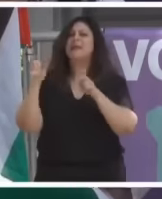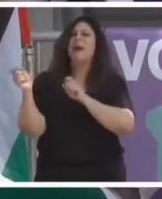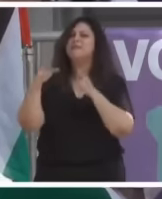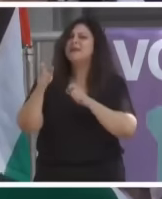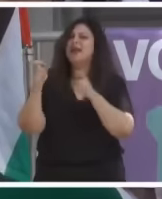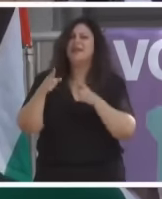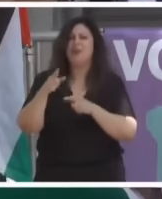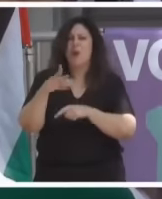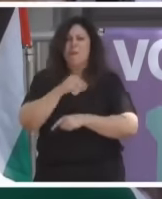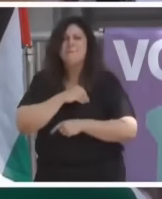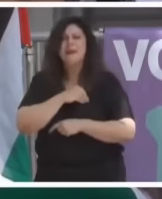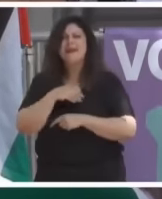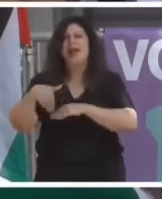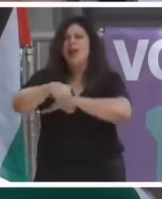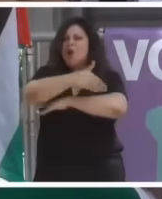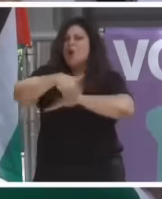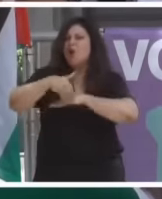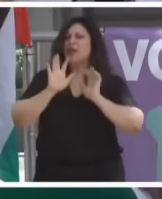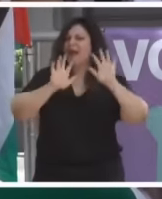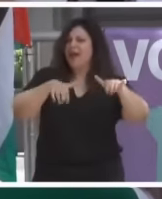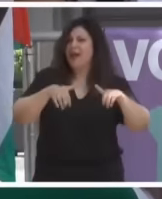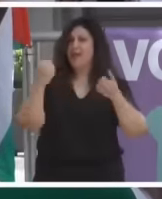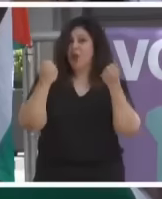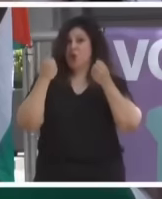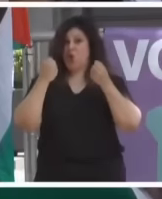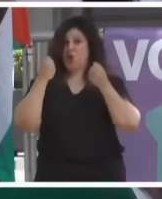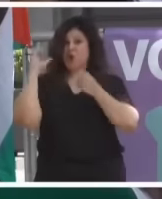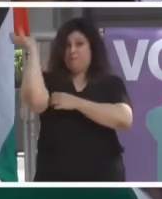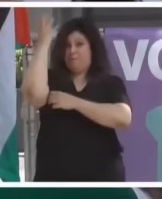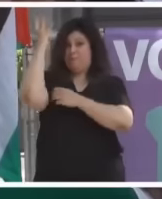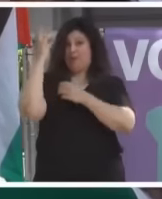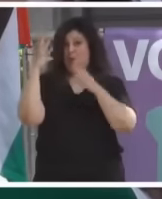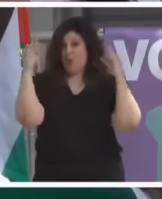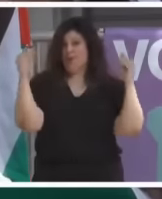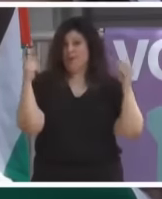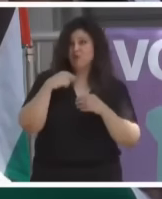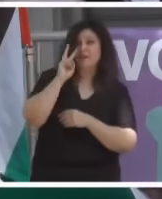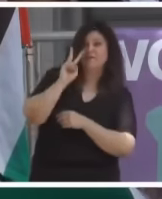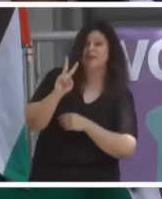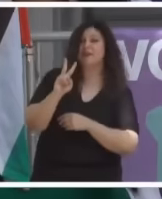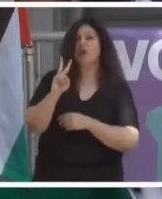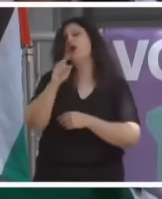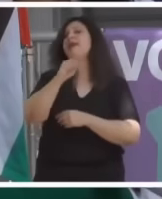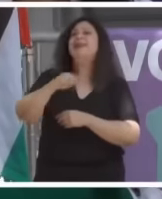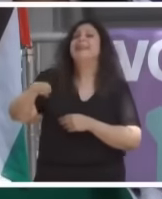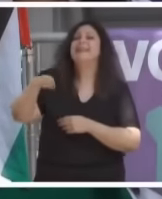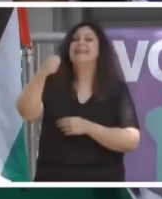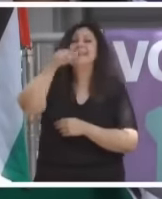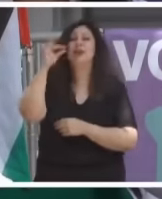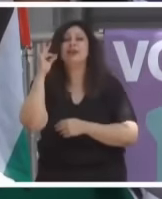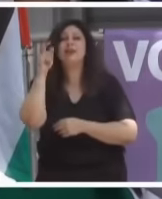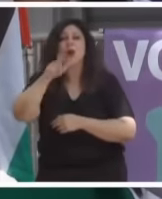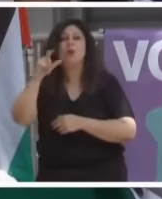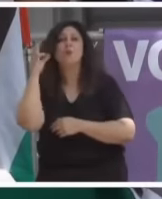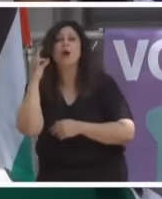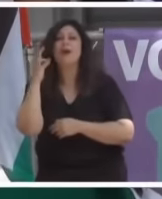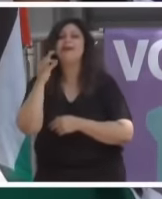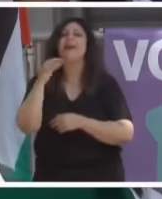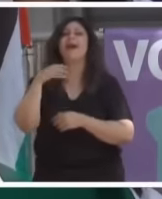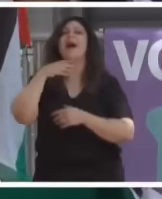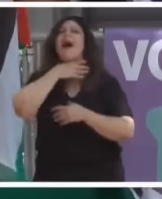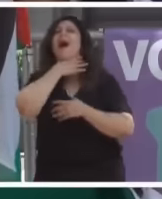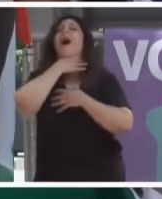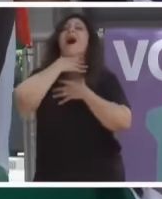en las costas de Cádiz, desde un coche patrulla. He visto a gente, a niños y a mujeres ahogarse y sé lo que es el drama de